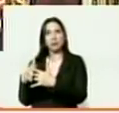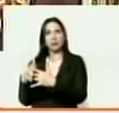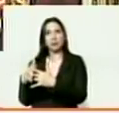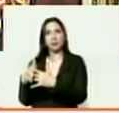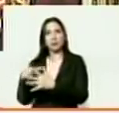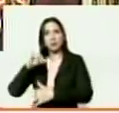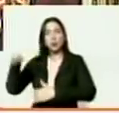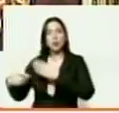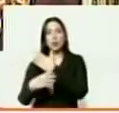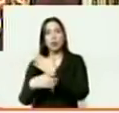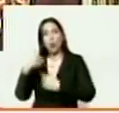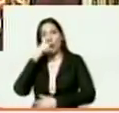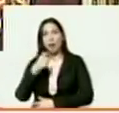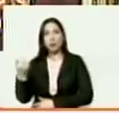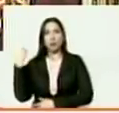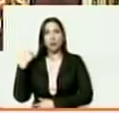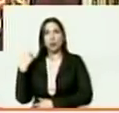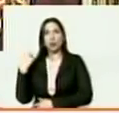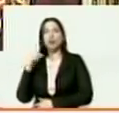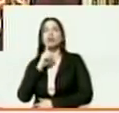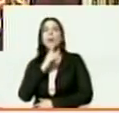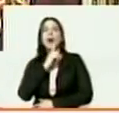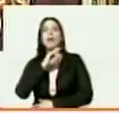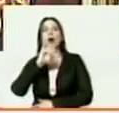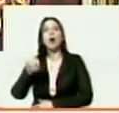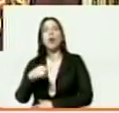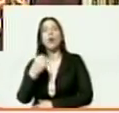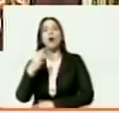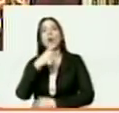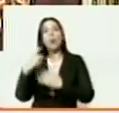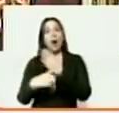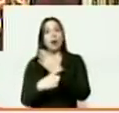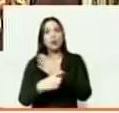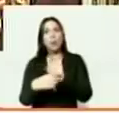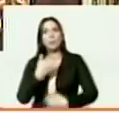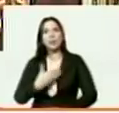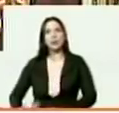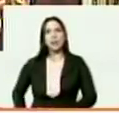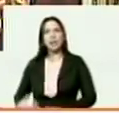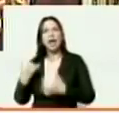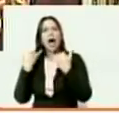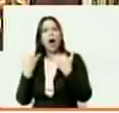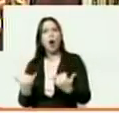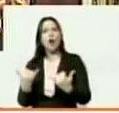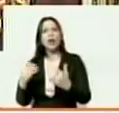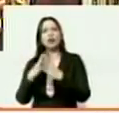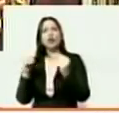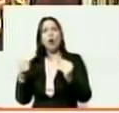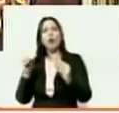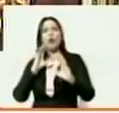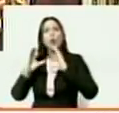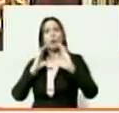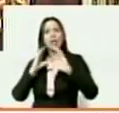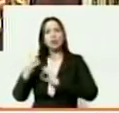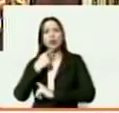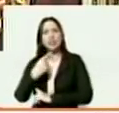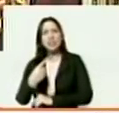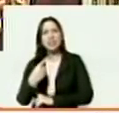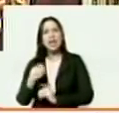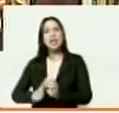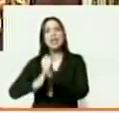Guaidó hace un año lo llamaban presidente. Ahora todos los medios lo llaman líder opositor.